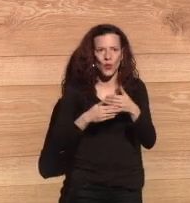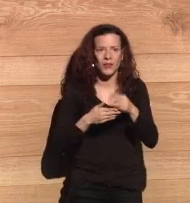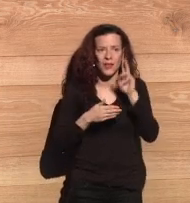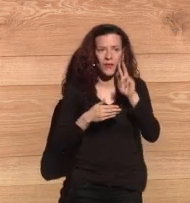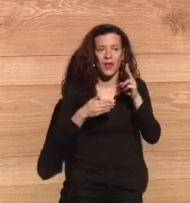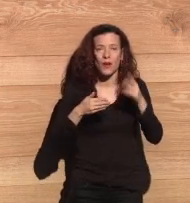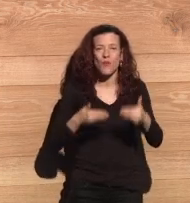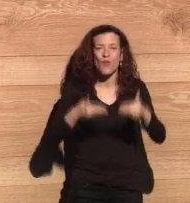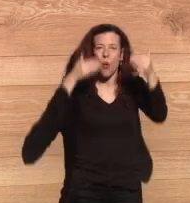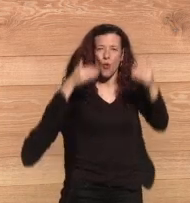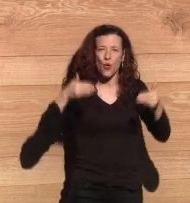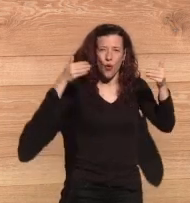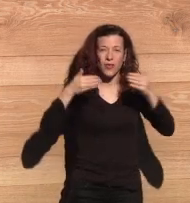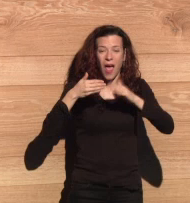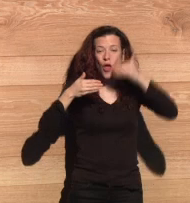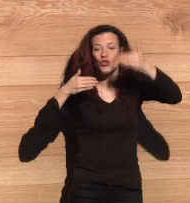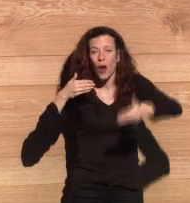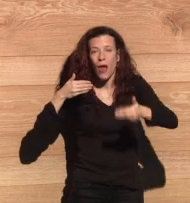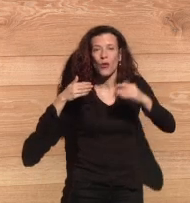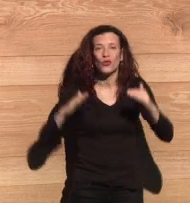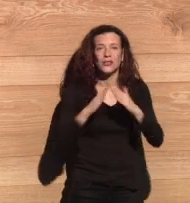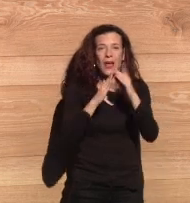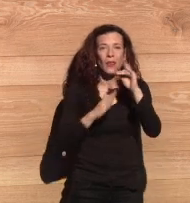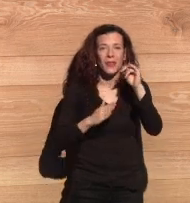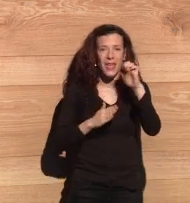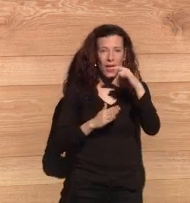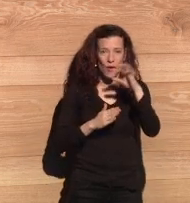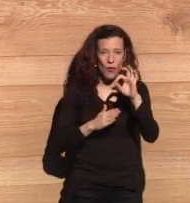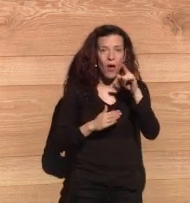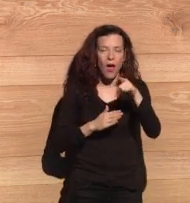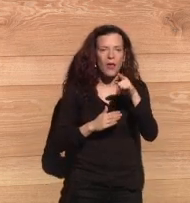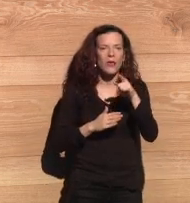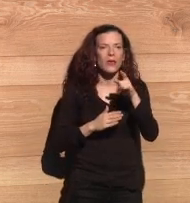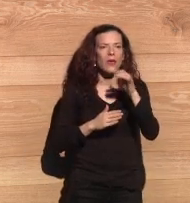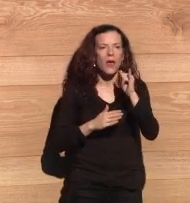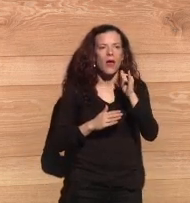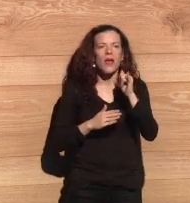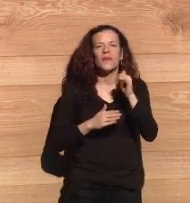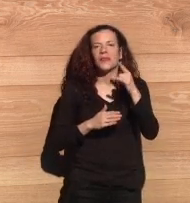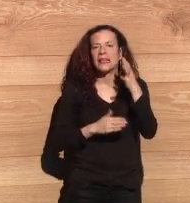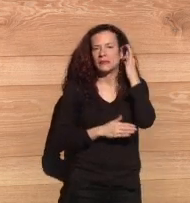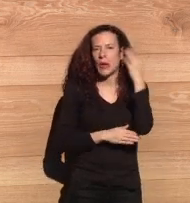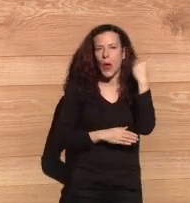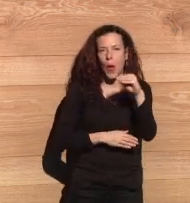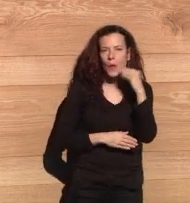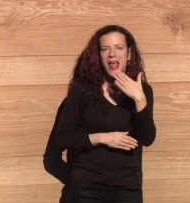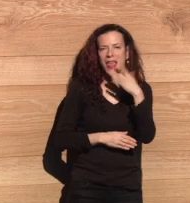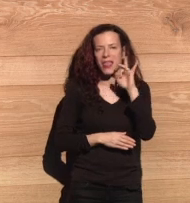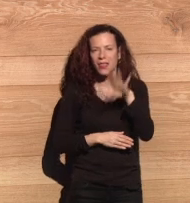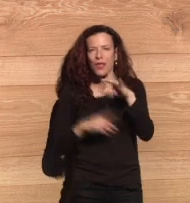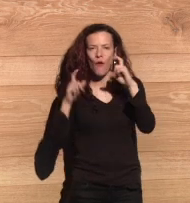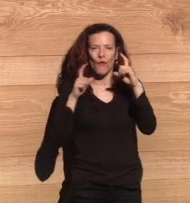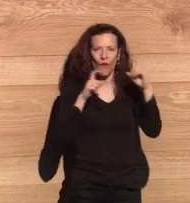de Tijuana, del otro lado de San Diego. Y ahí van las quinceañeras a tomar sus fotos, ¿no?